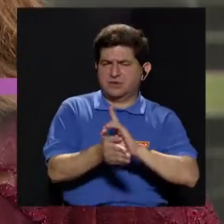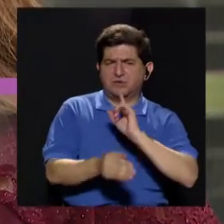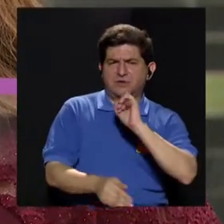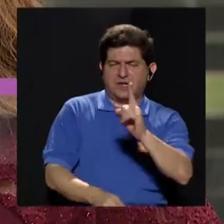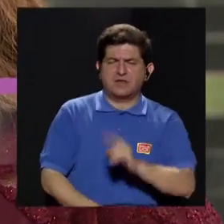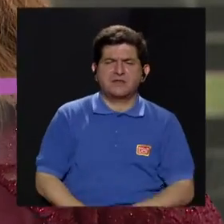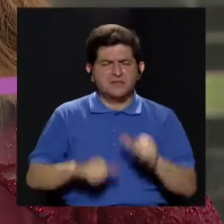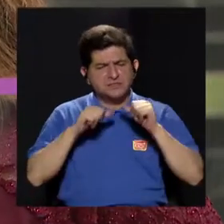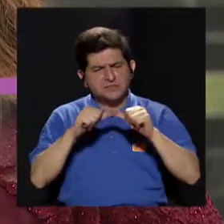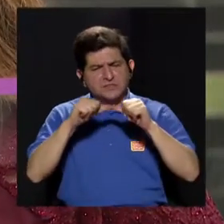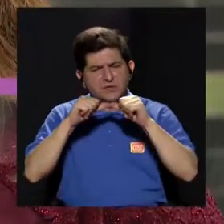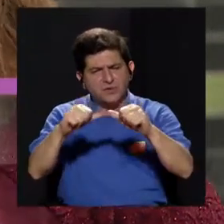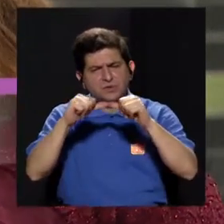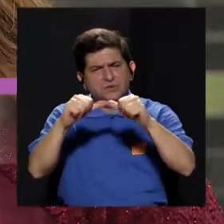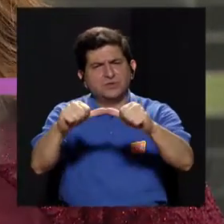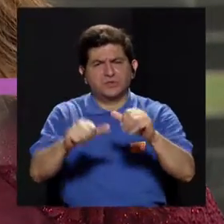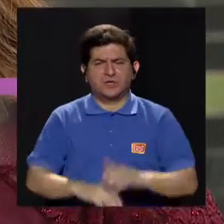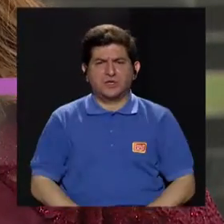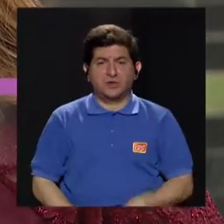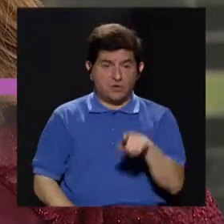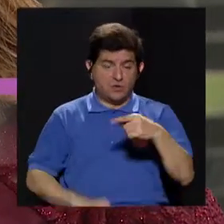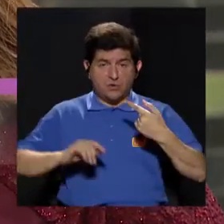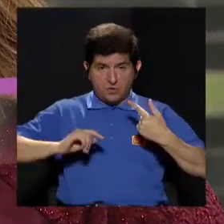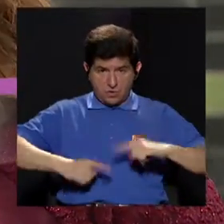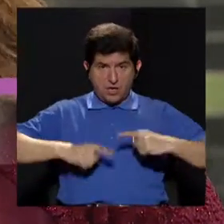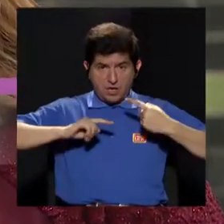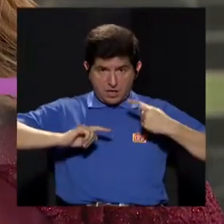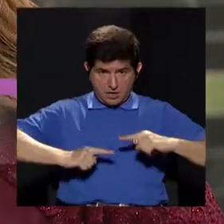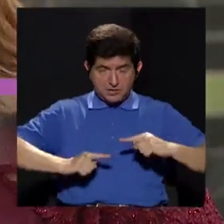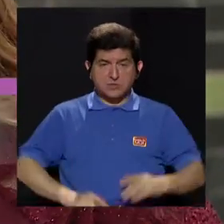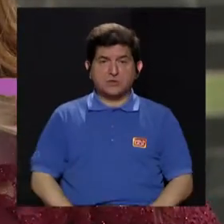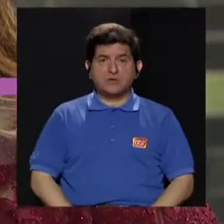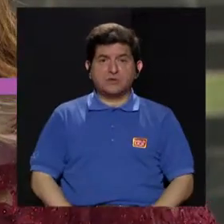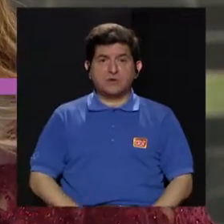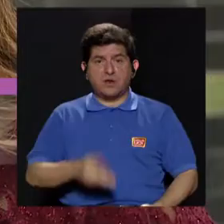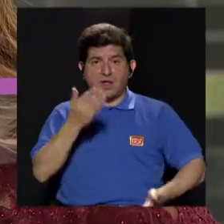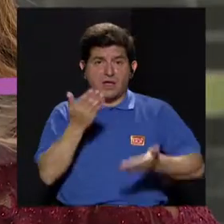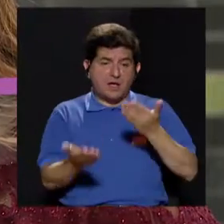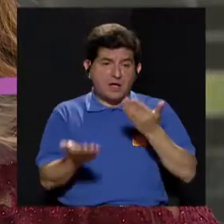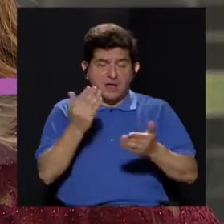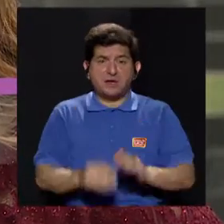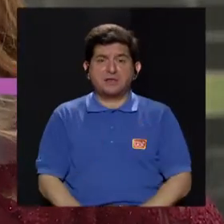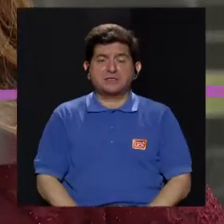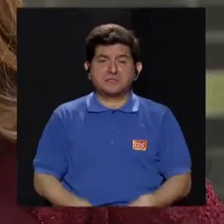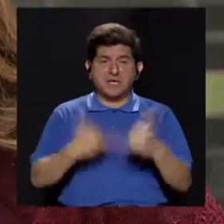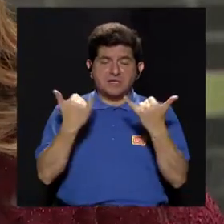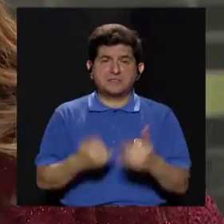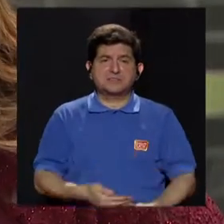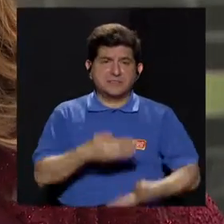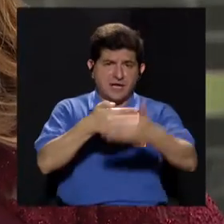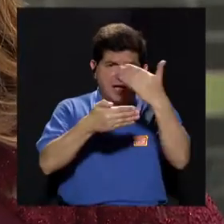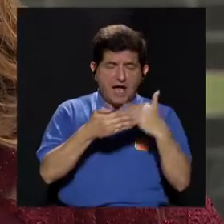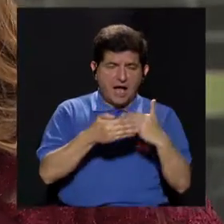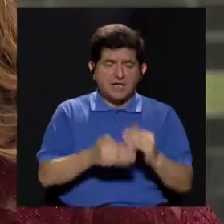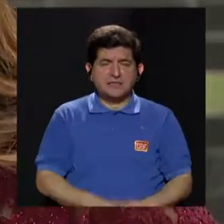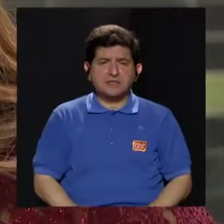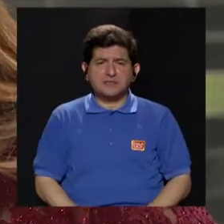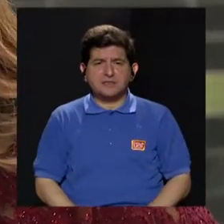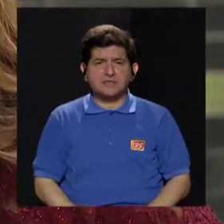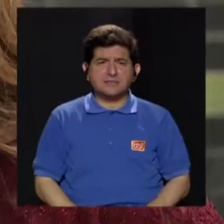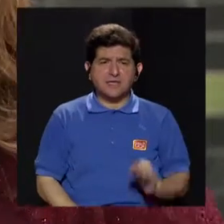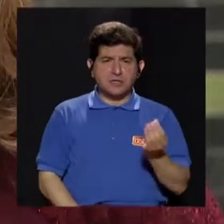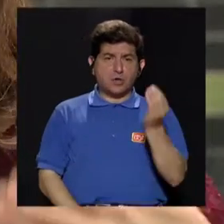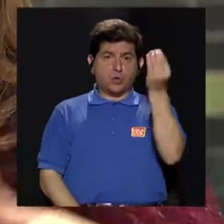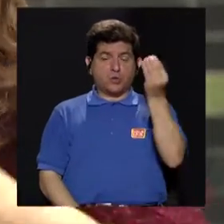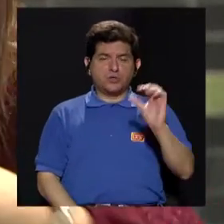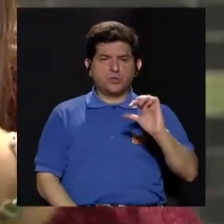cuando usted menciona que es crónico, que puede darse este dolor hasta entradito la preadolescencia, por ejemplo, 10